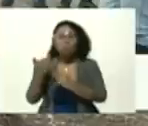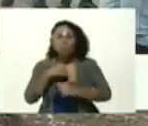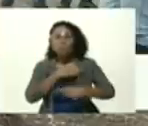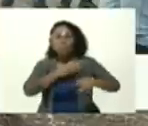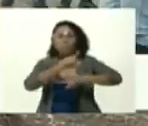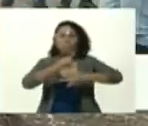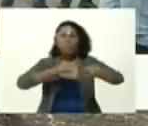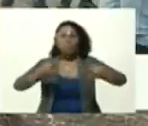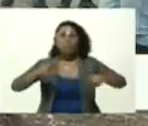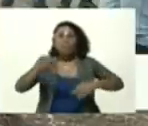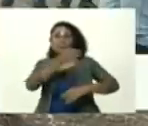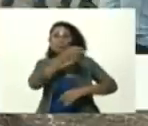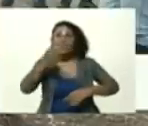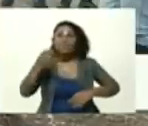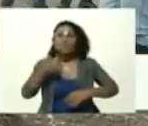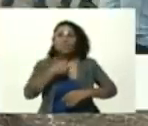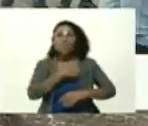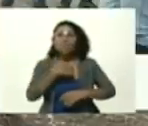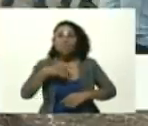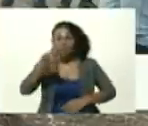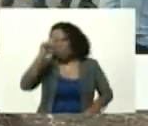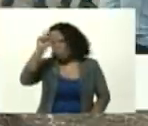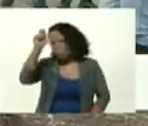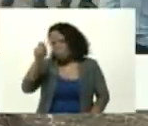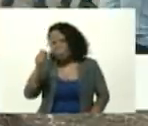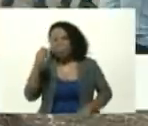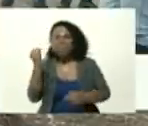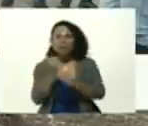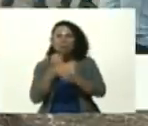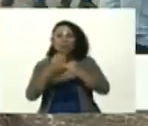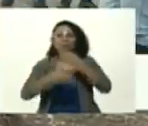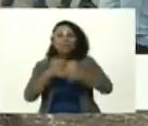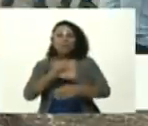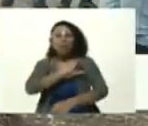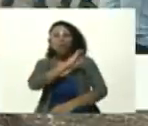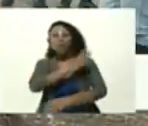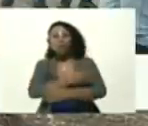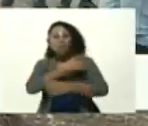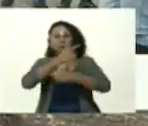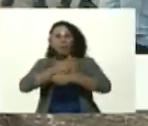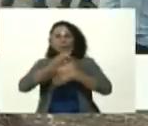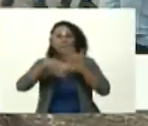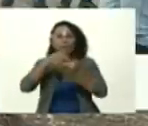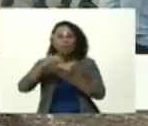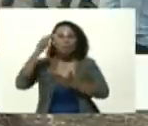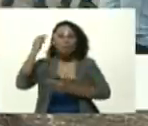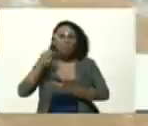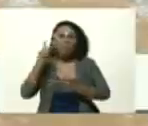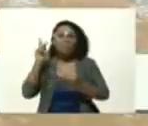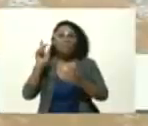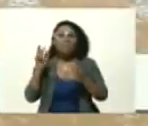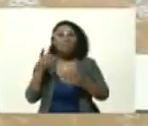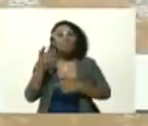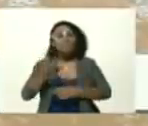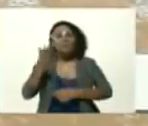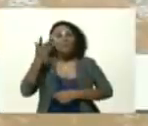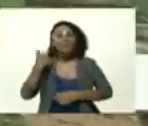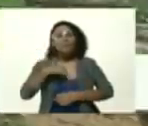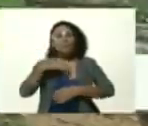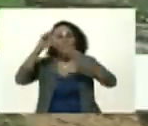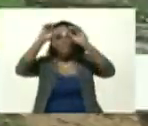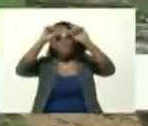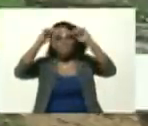coordinando perfectamente, presidente, y yo quiero reconocer el trabajo que está haciendo la Fuerza Armada Nacional Bolivariana, particularmente nuestra